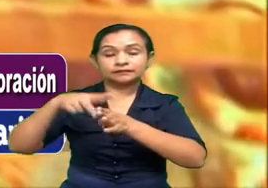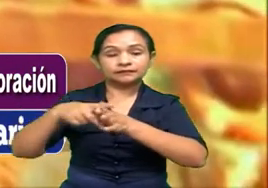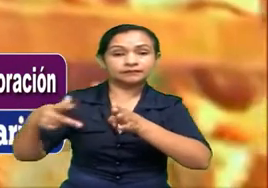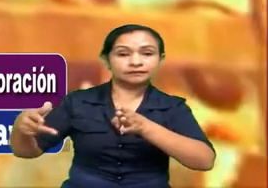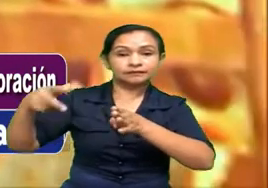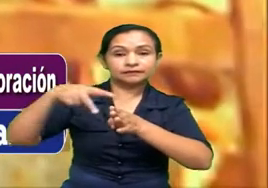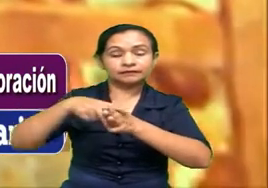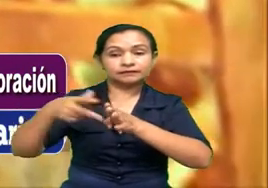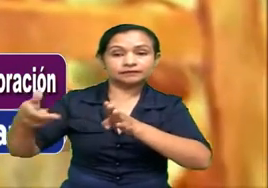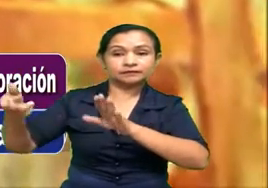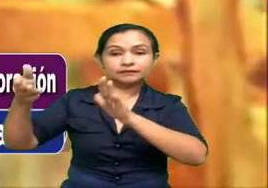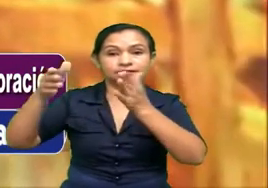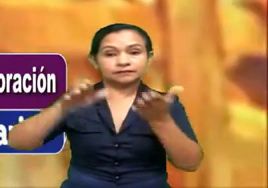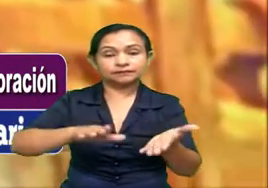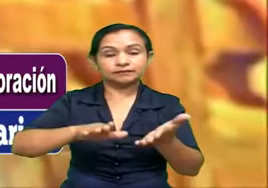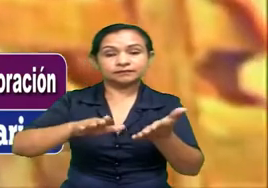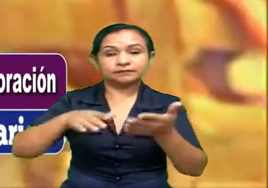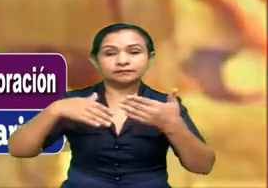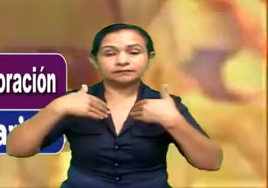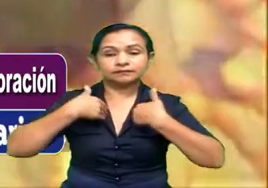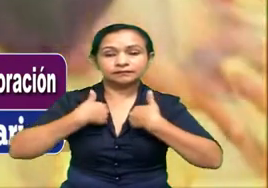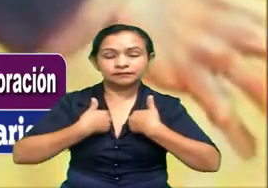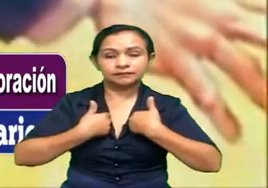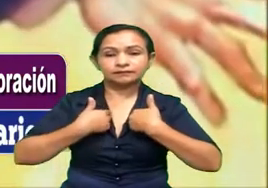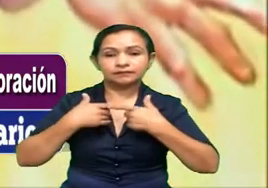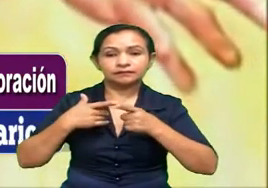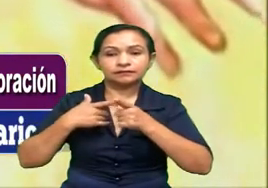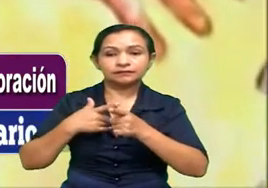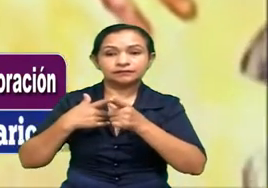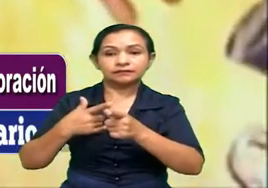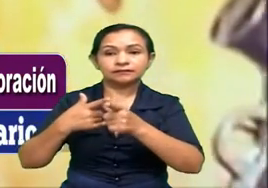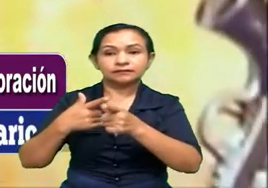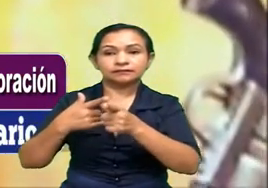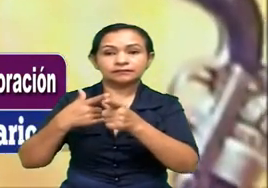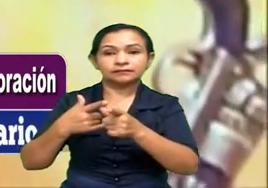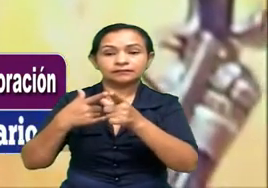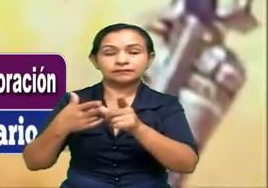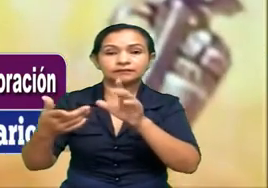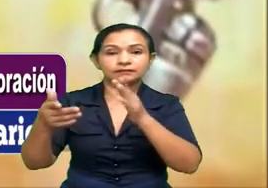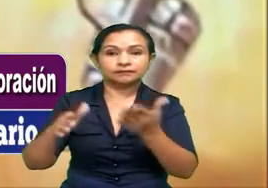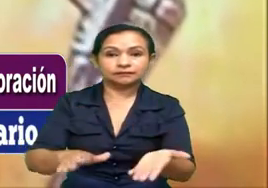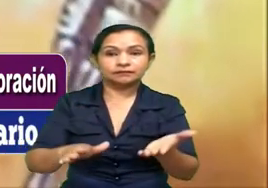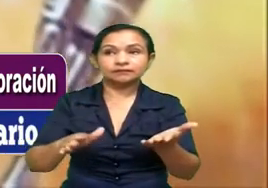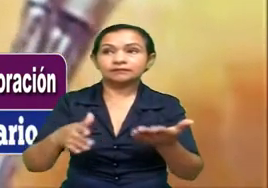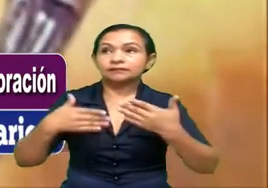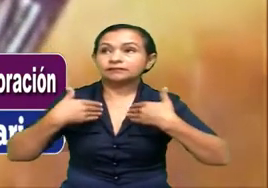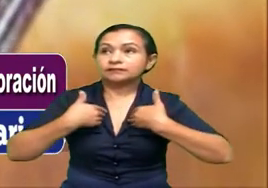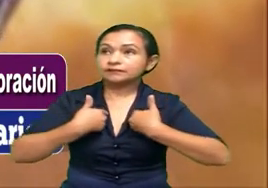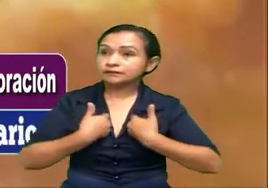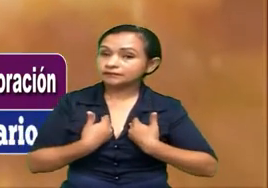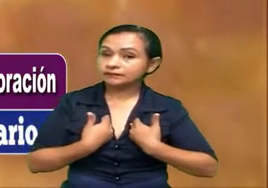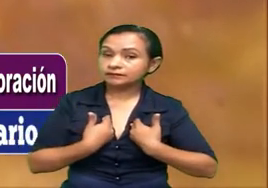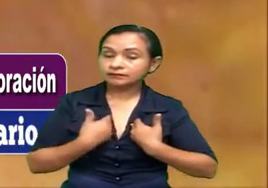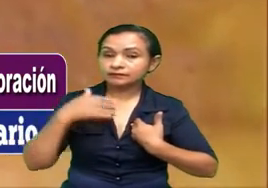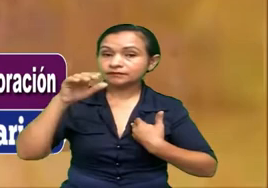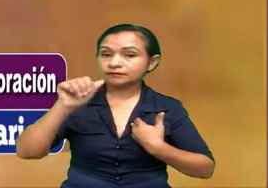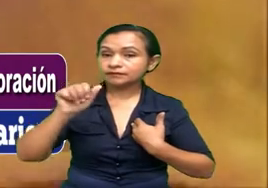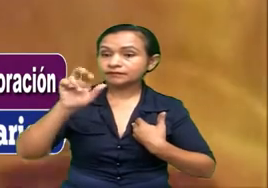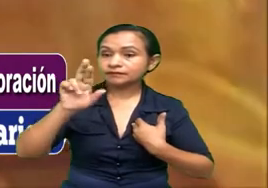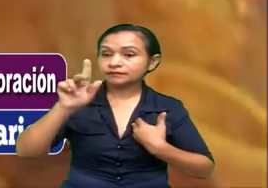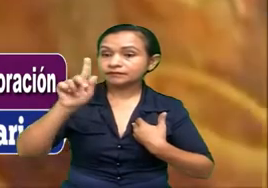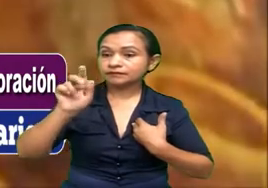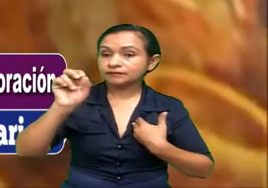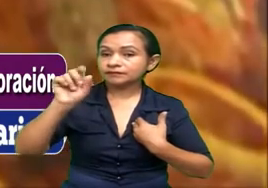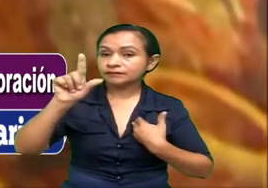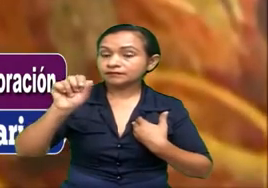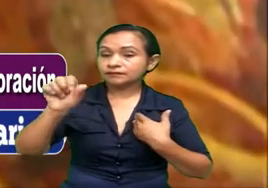y muere de cansancio de seguir a los filibusteros. Y entiendo que era Artola. Y después hay